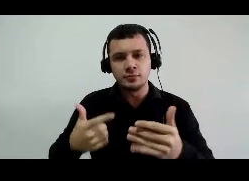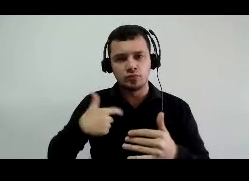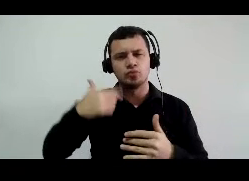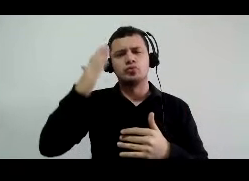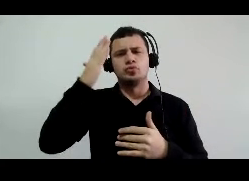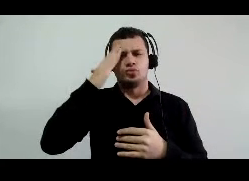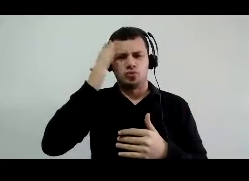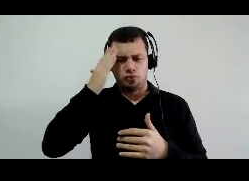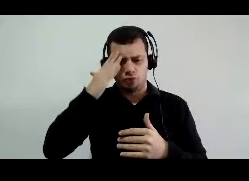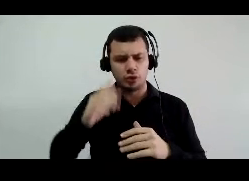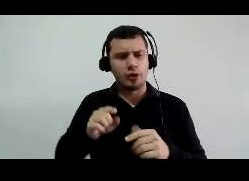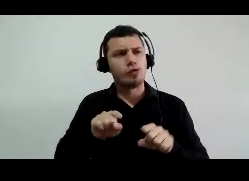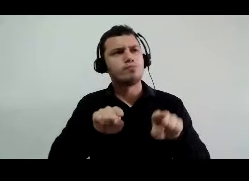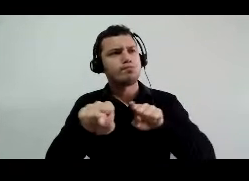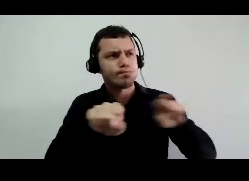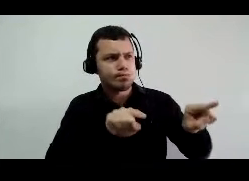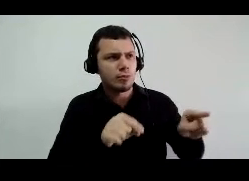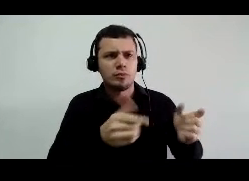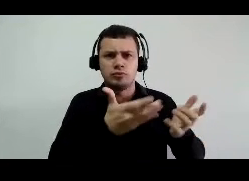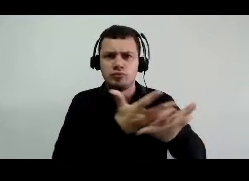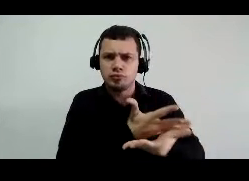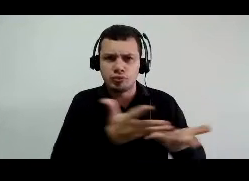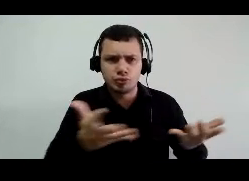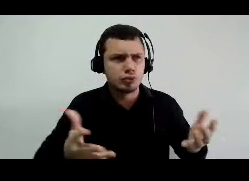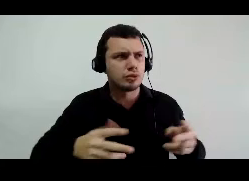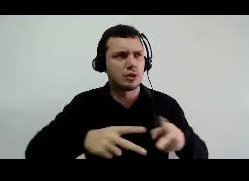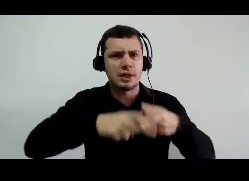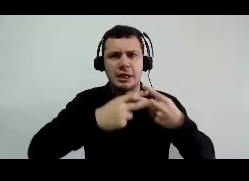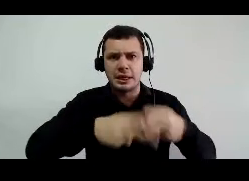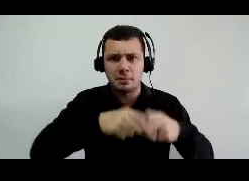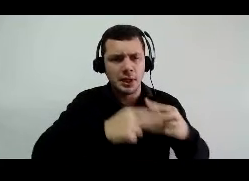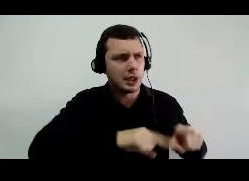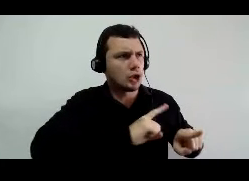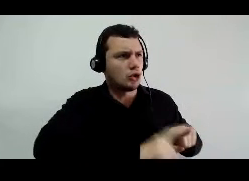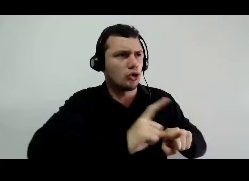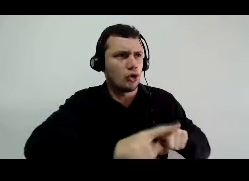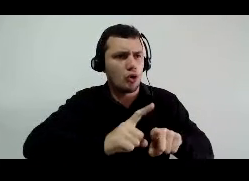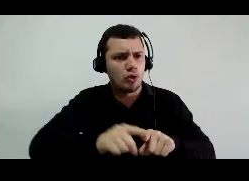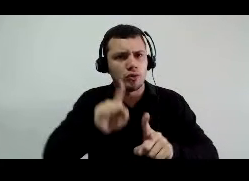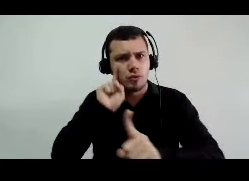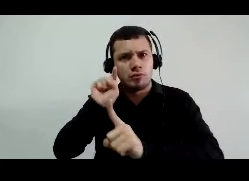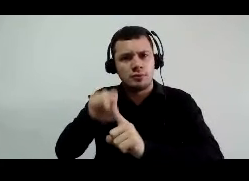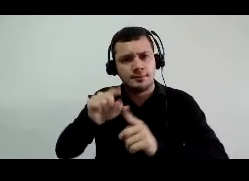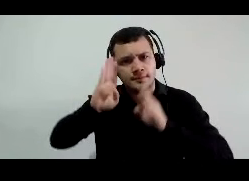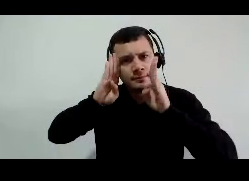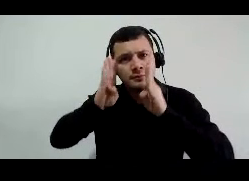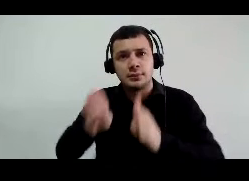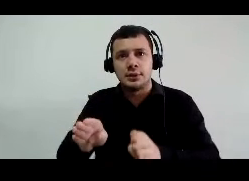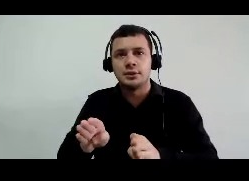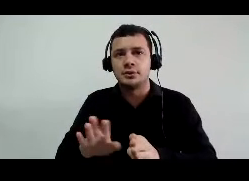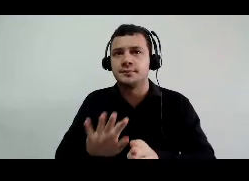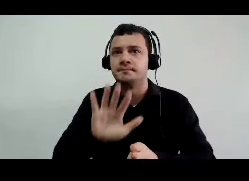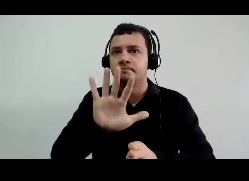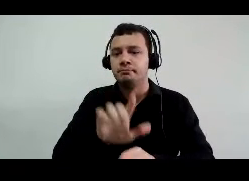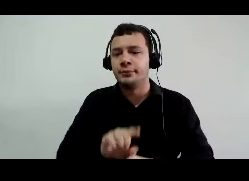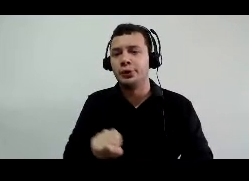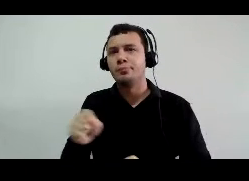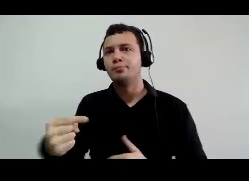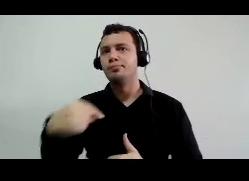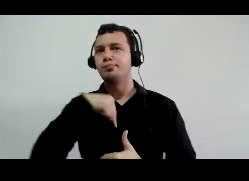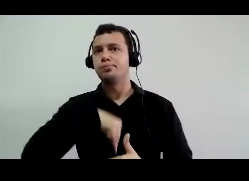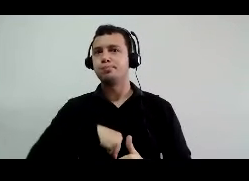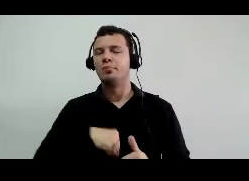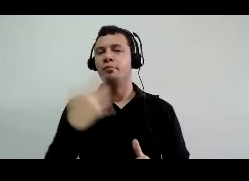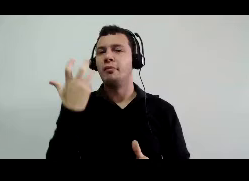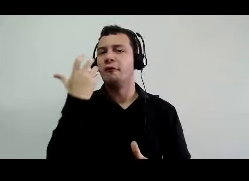los elementos, todas las herramientas para atenderlo, pero ese paciente puede tener una patología de base, una enfermedad